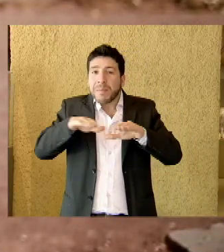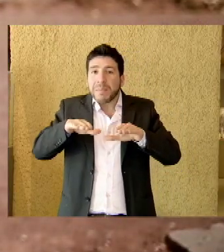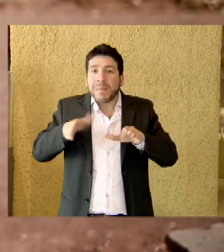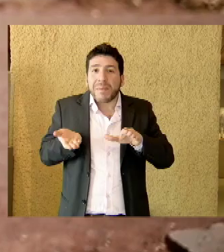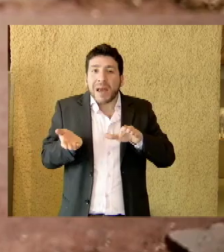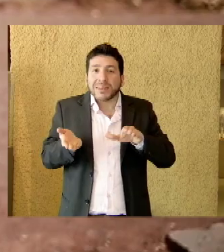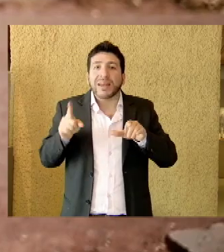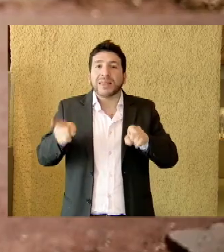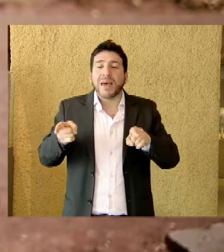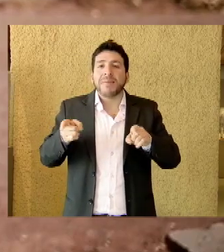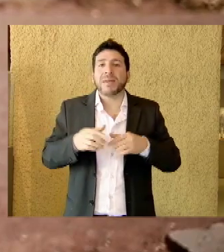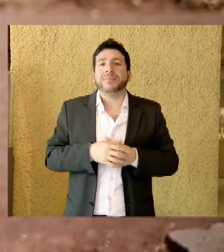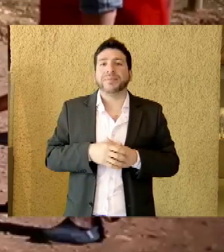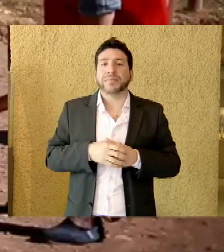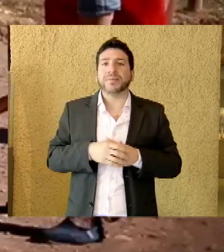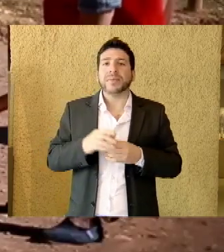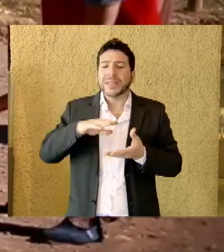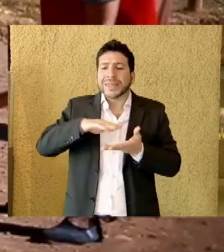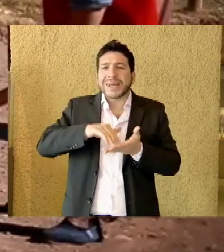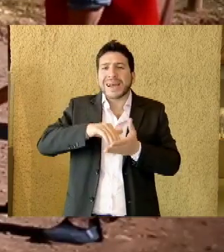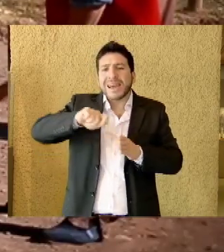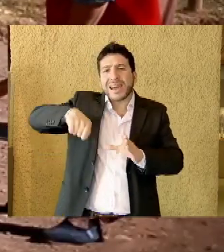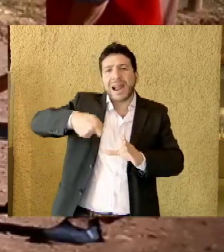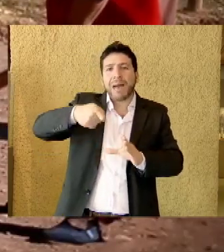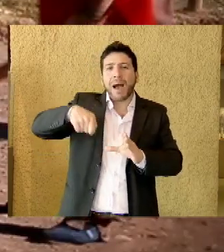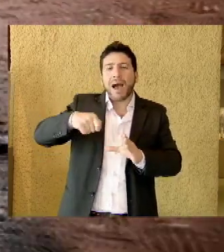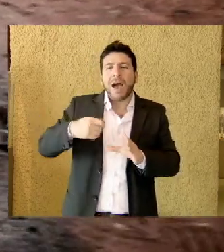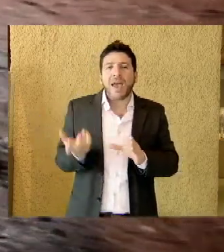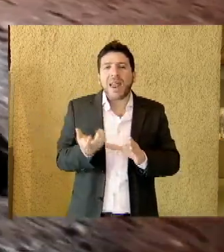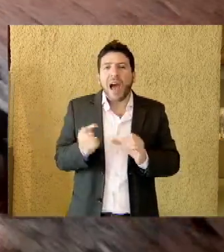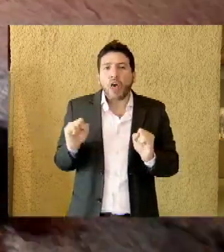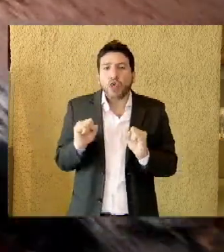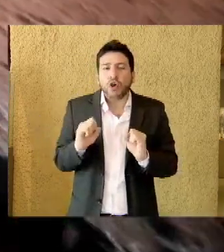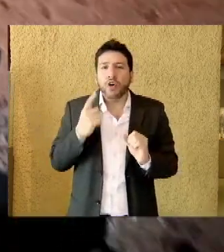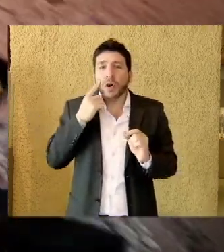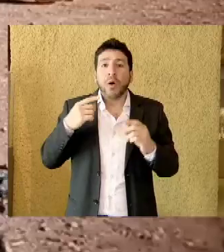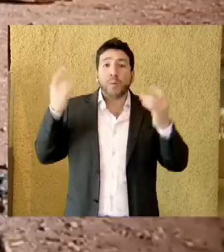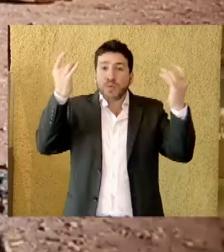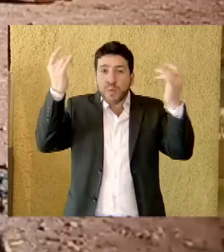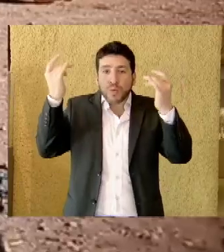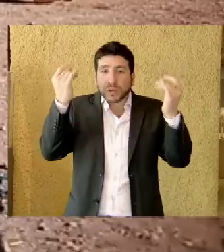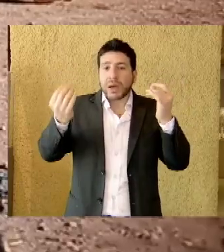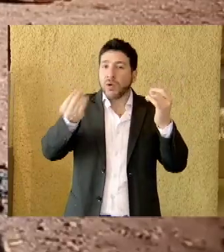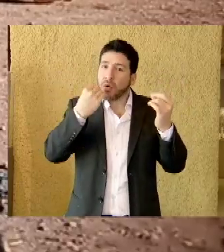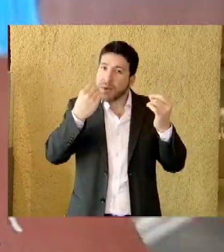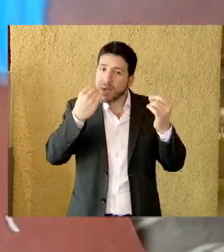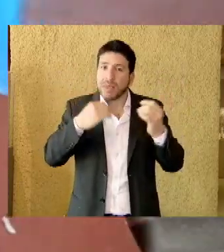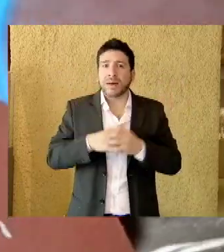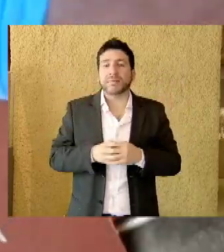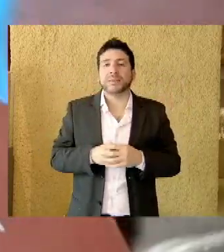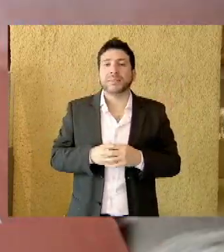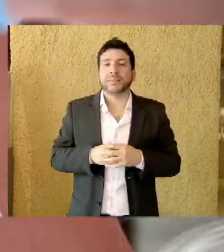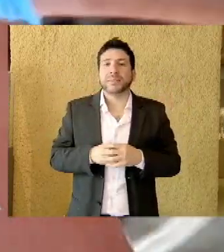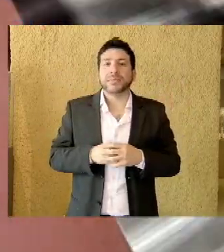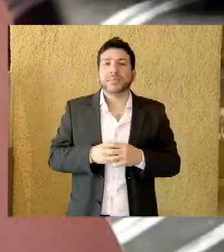frutos rojos y crema helada. La música, la danza, la gastronomía, una